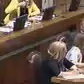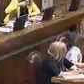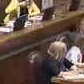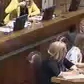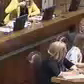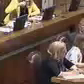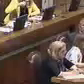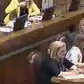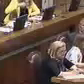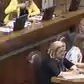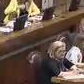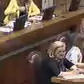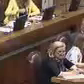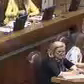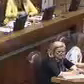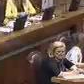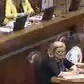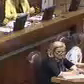Un segundito.